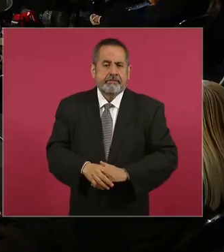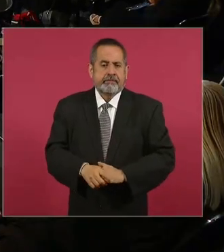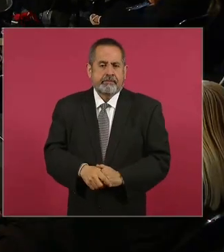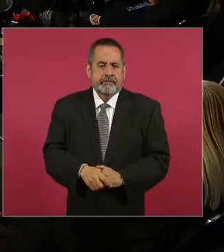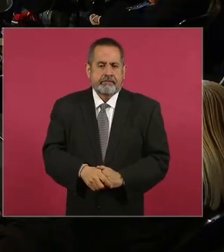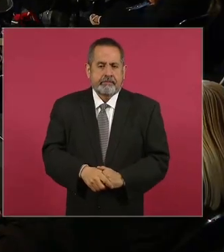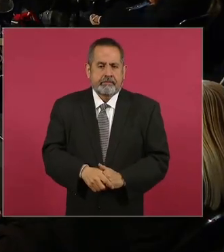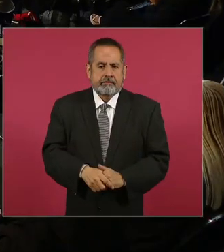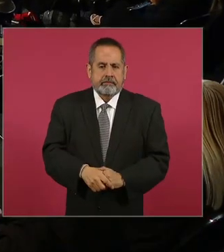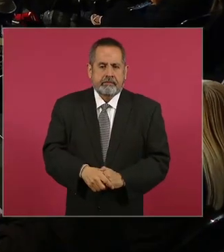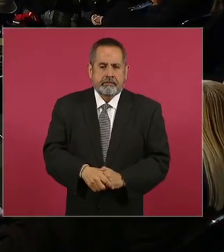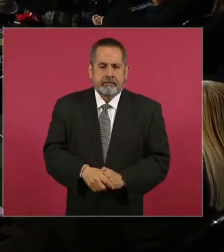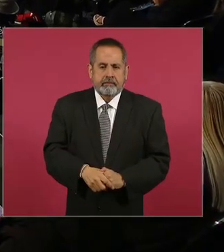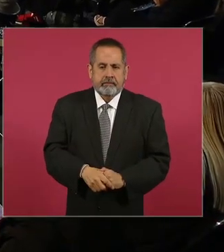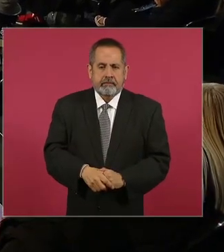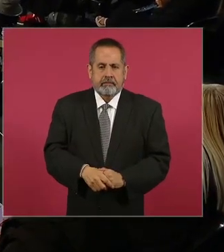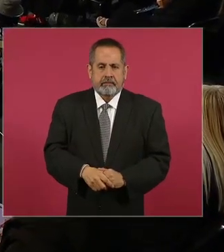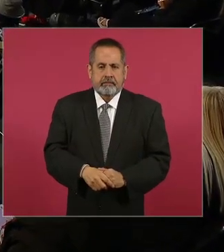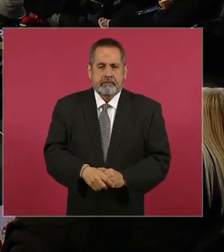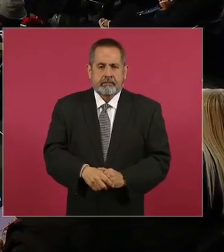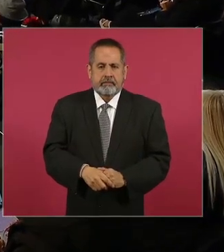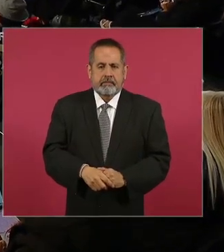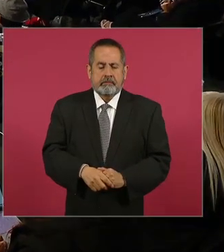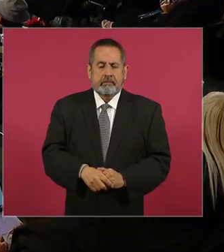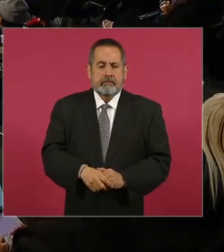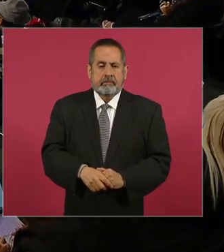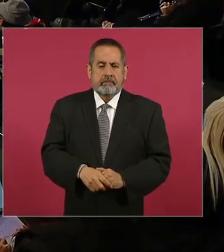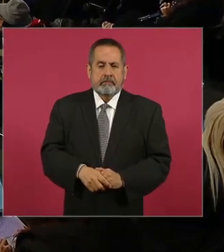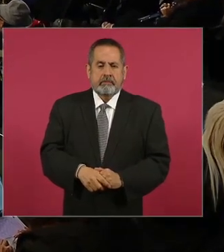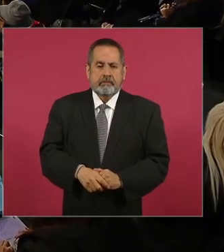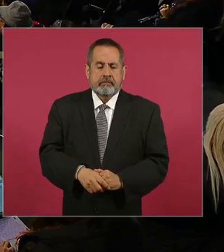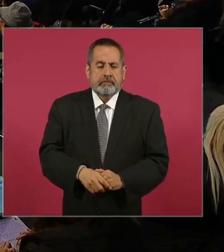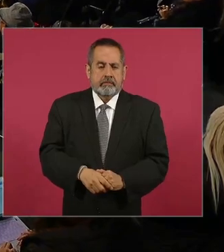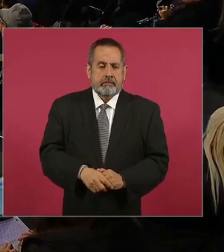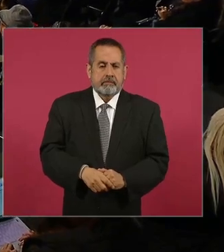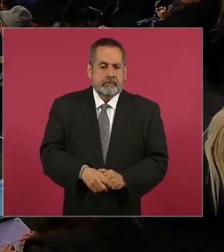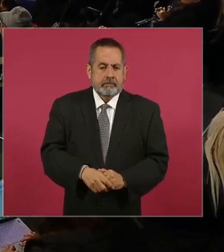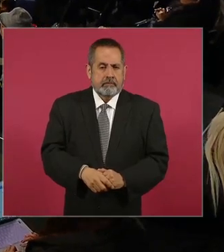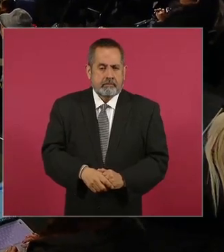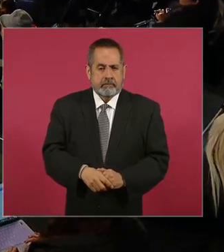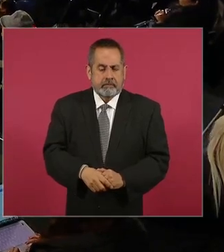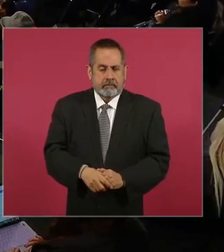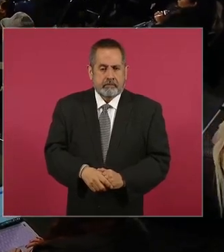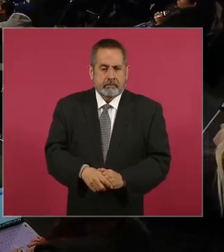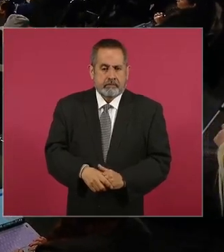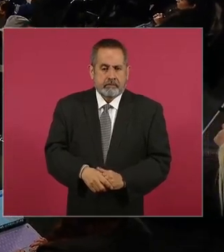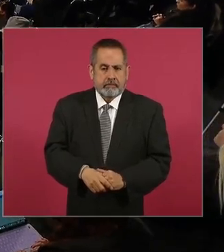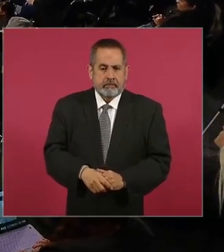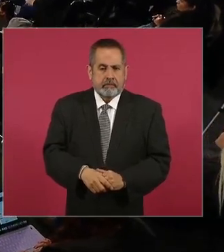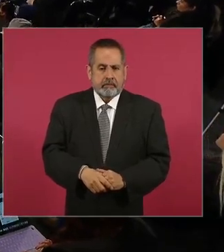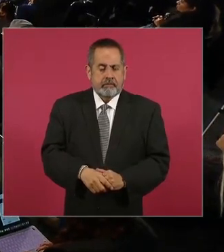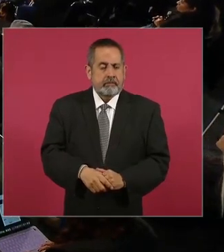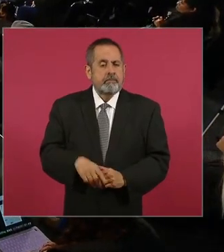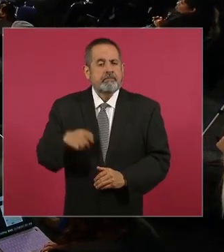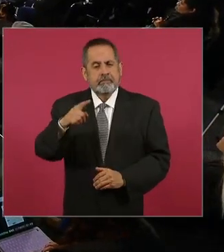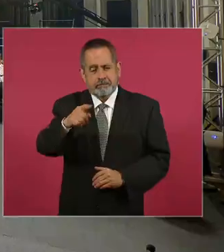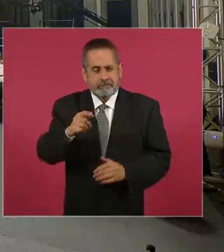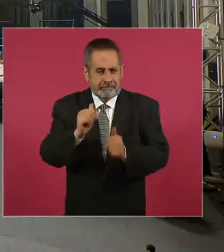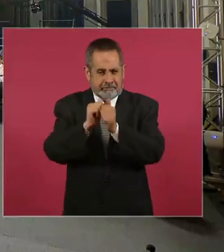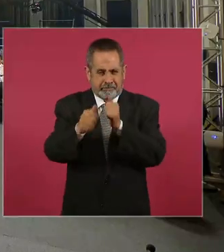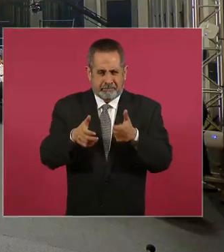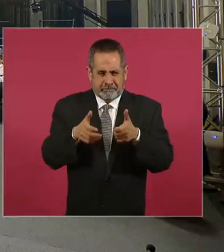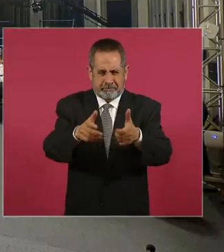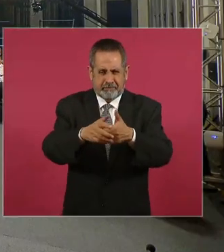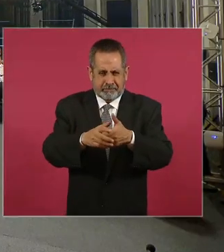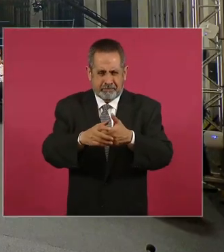de la policía. Bien, los retenes que